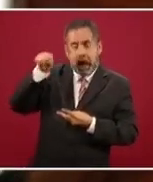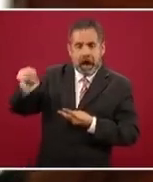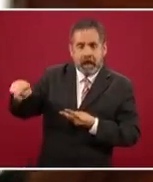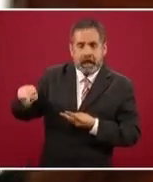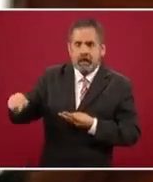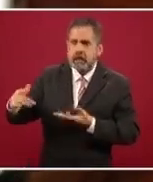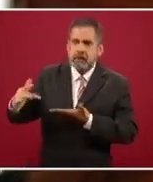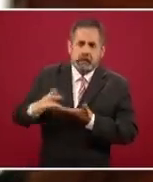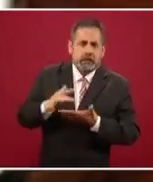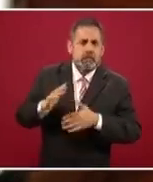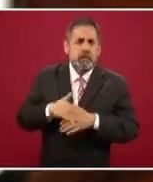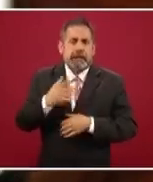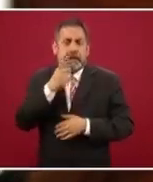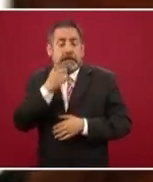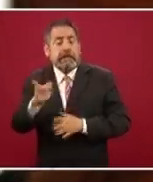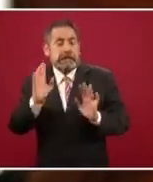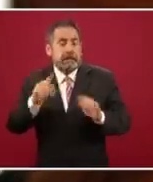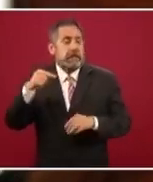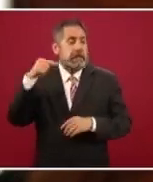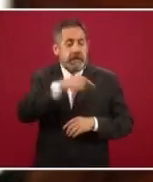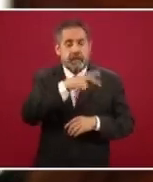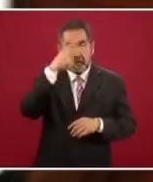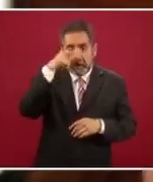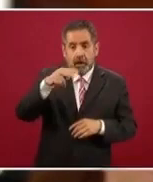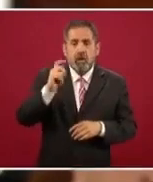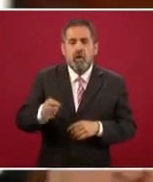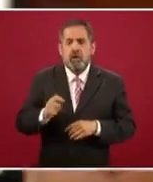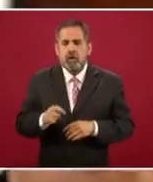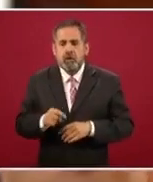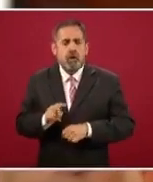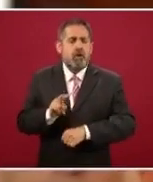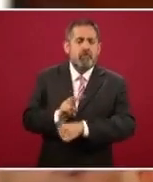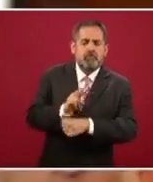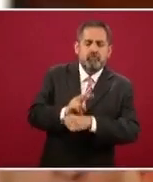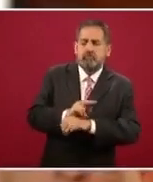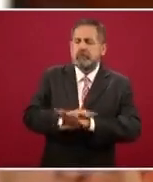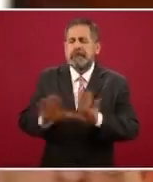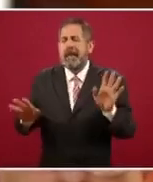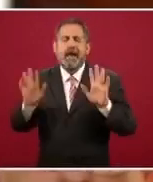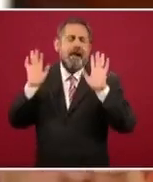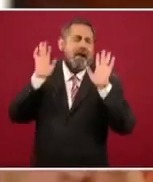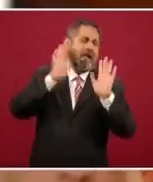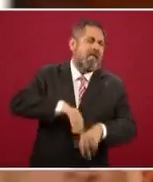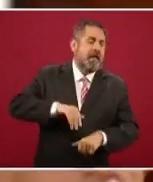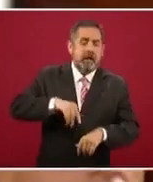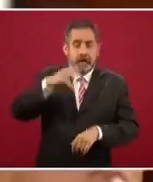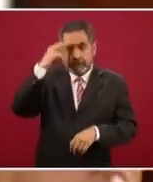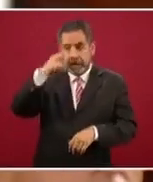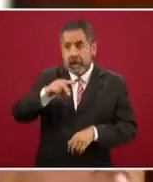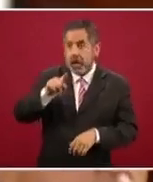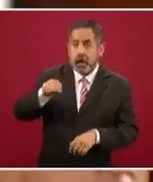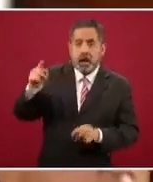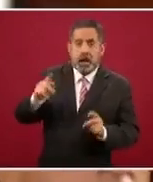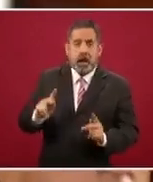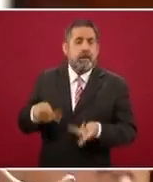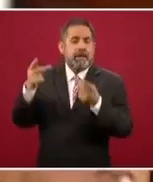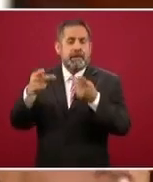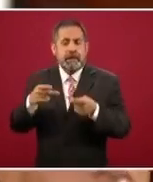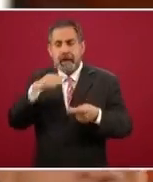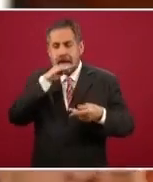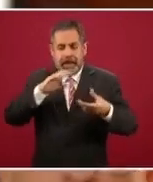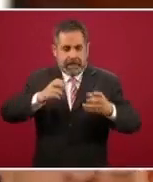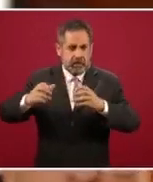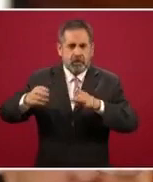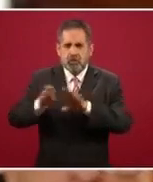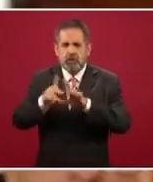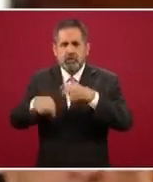porque no es México, dicen que México está descuidando la supervisión de los compromisos de los mexicanos en las ventas de granos. Le